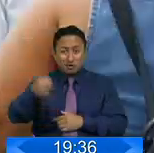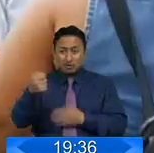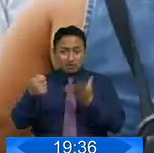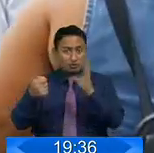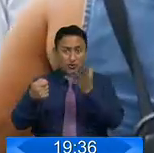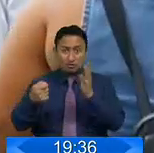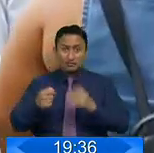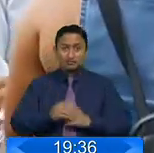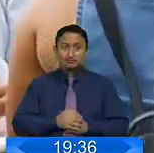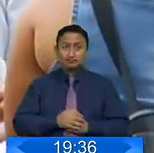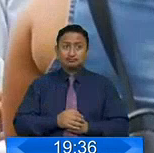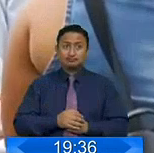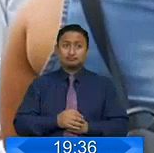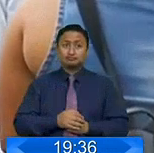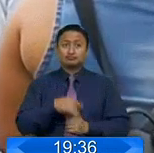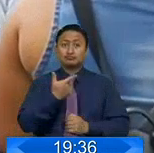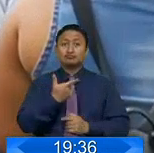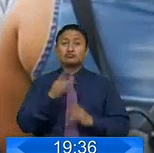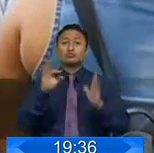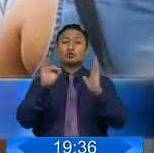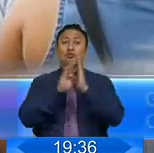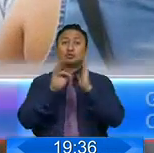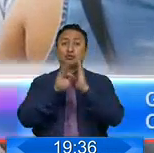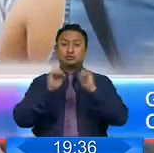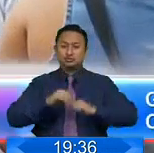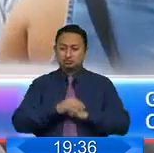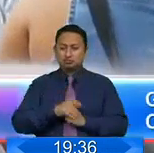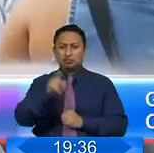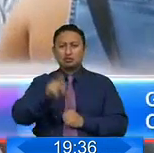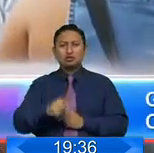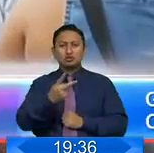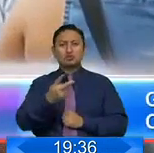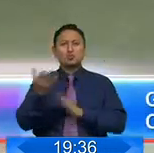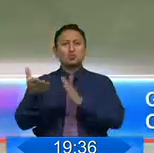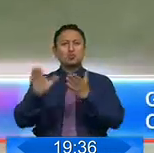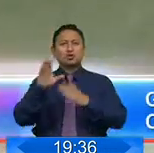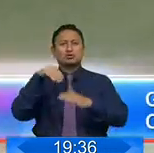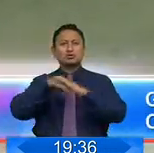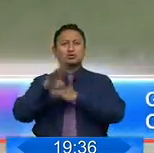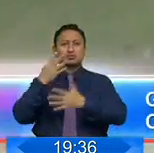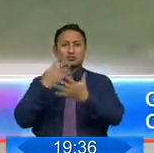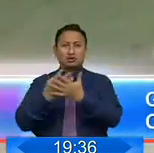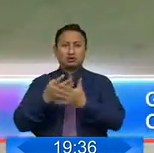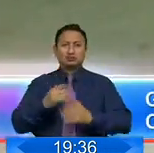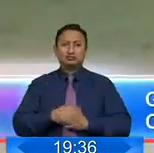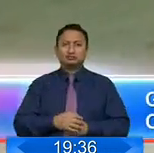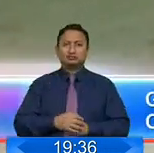Se enteraron en redes sociales de los muertos en la cárcel regional en Guayaquil.